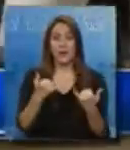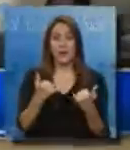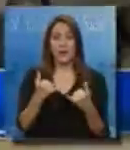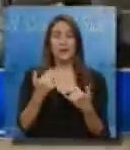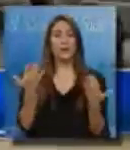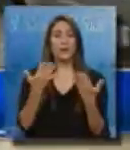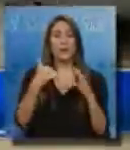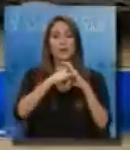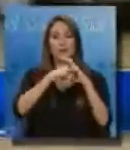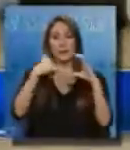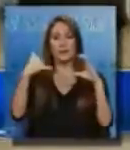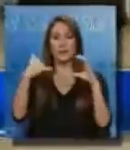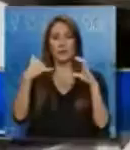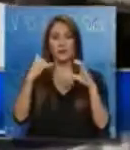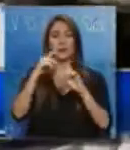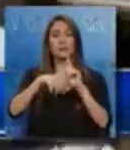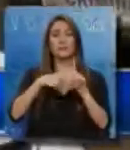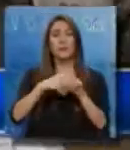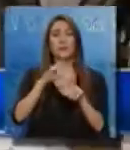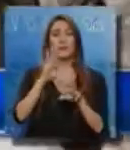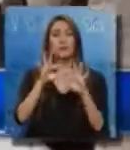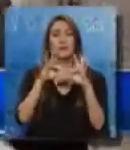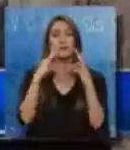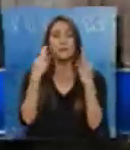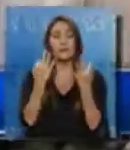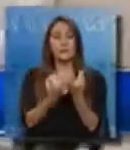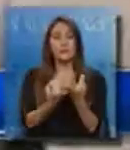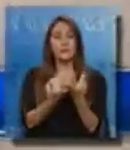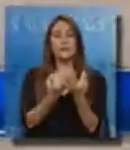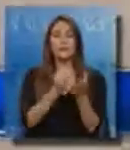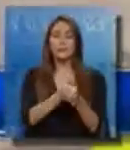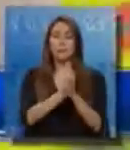Santa Elena, hasta tanto familiares de las víctimas